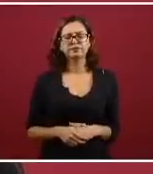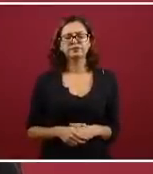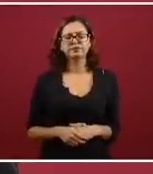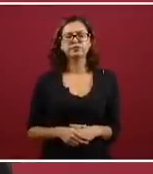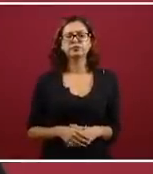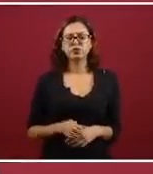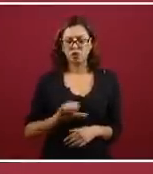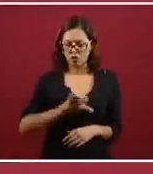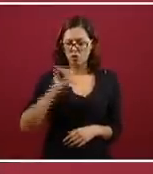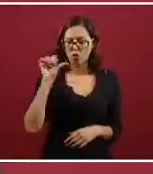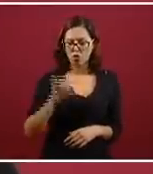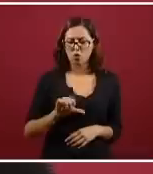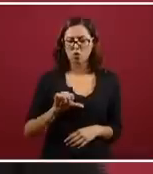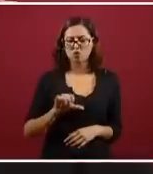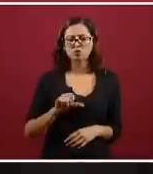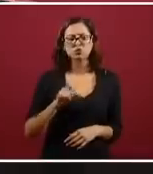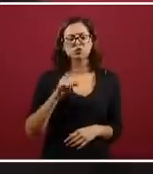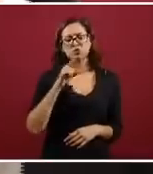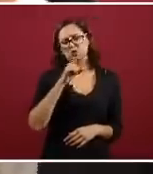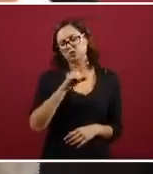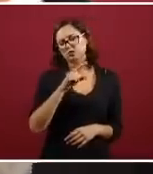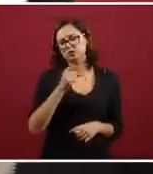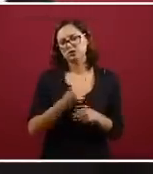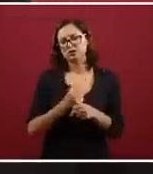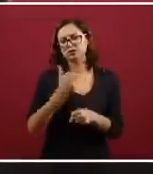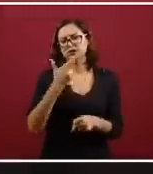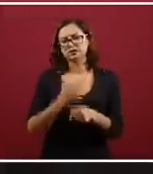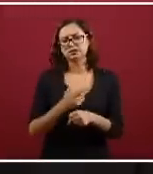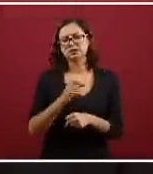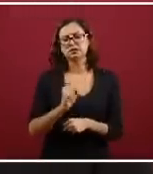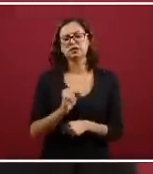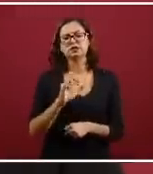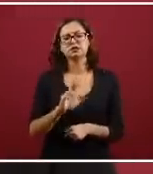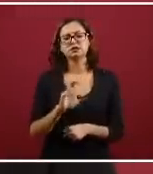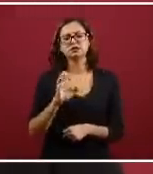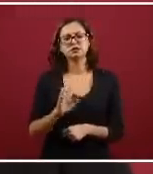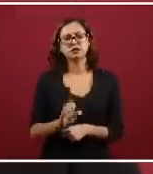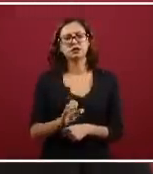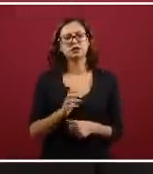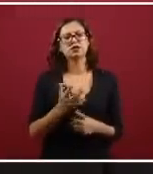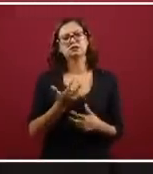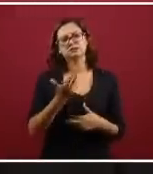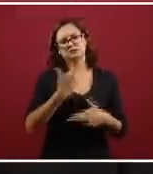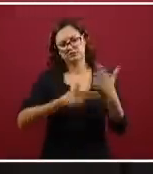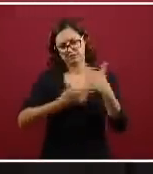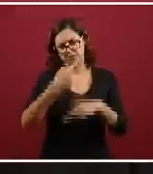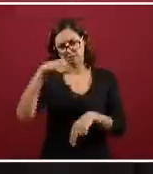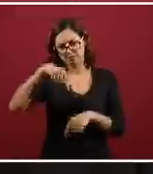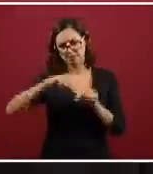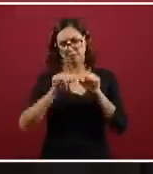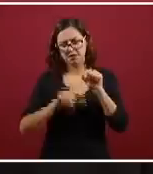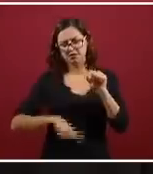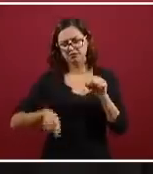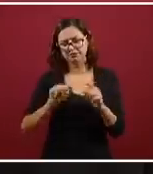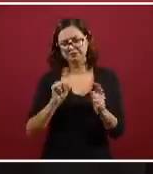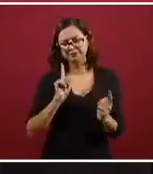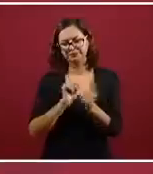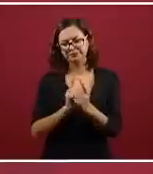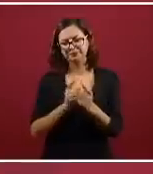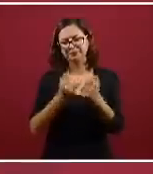informar el secretario de Relaciones Exteriores que regresa. Y sí,